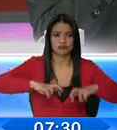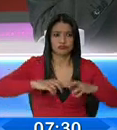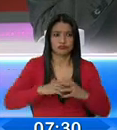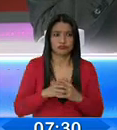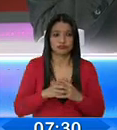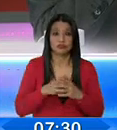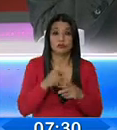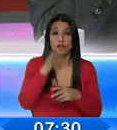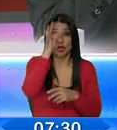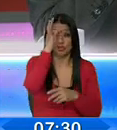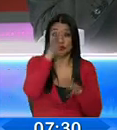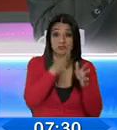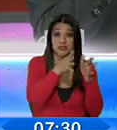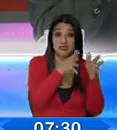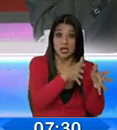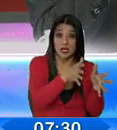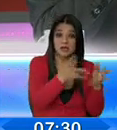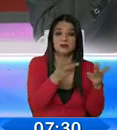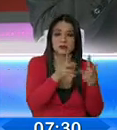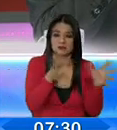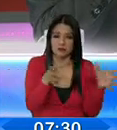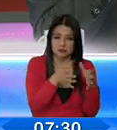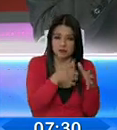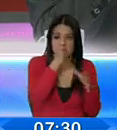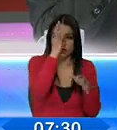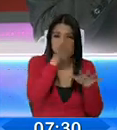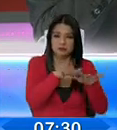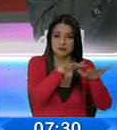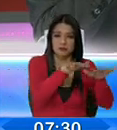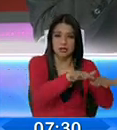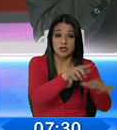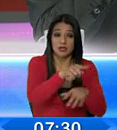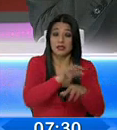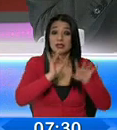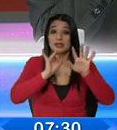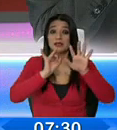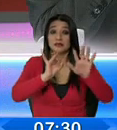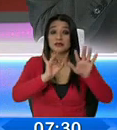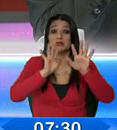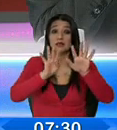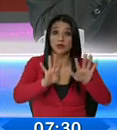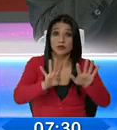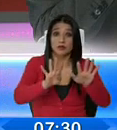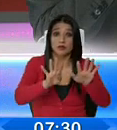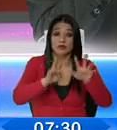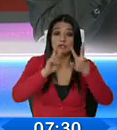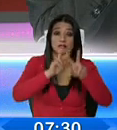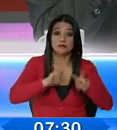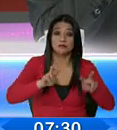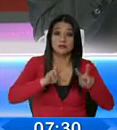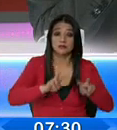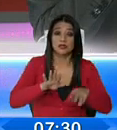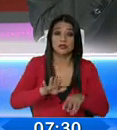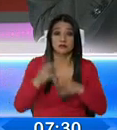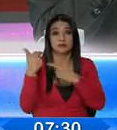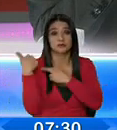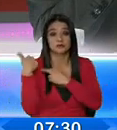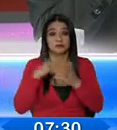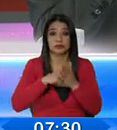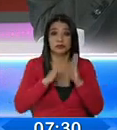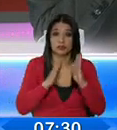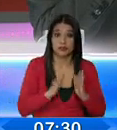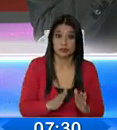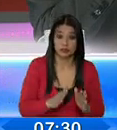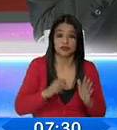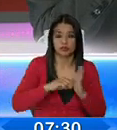red hospitalaria. En la red hospitalaria hay 79 intervenciones de Contraloría en este momento, 57